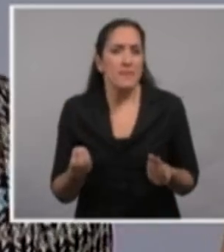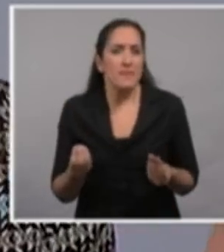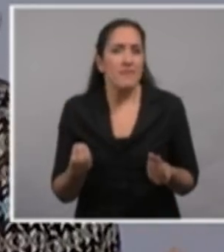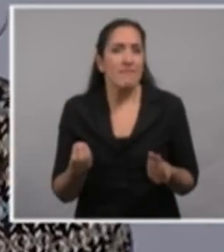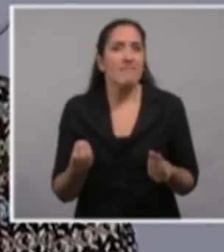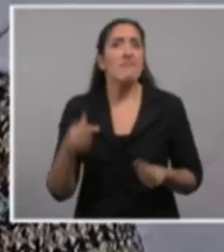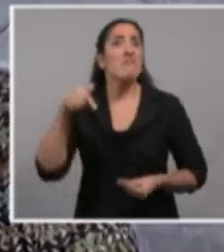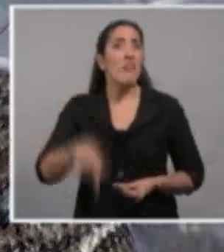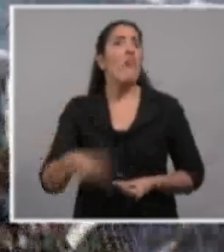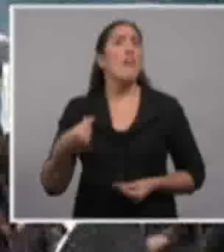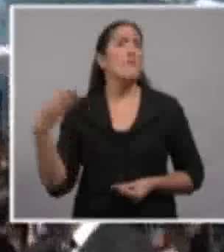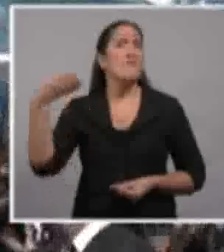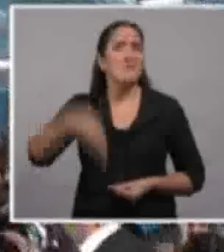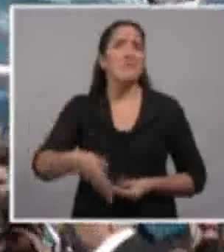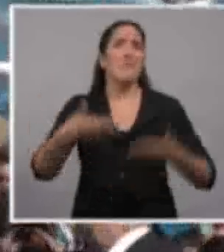inaugurando